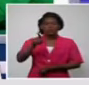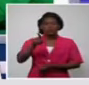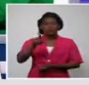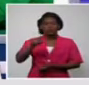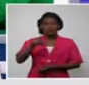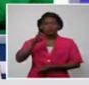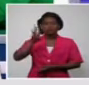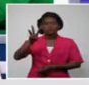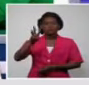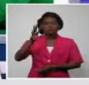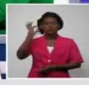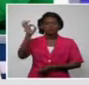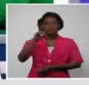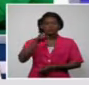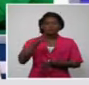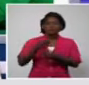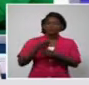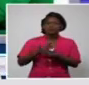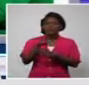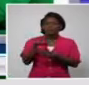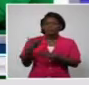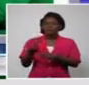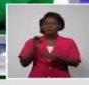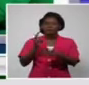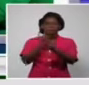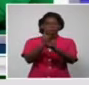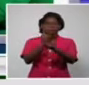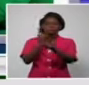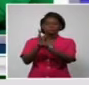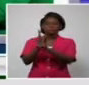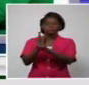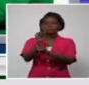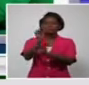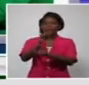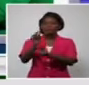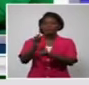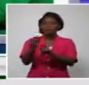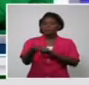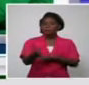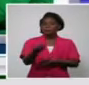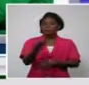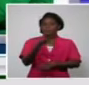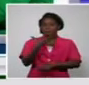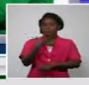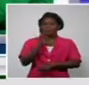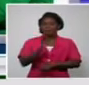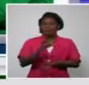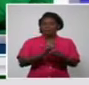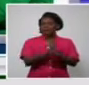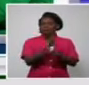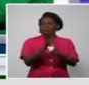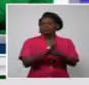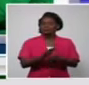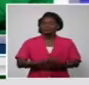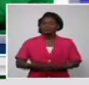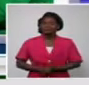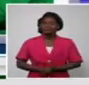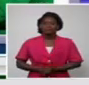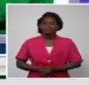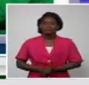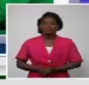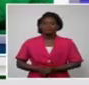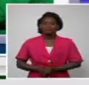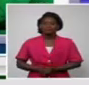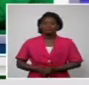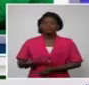95,3% fue contacto de casos confirmados previamente. O sea, sigue siendo este el grupo